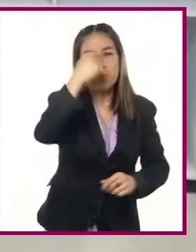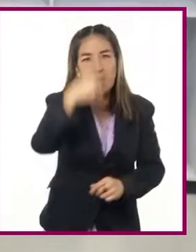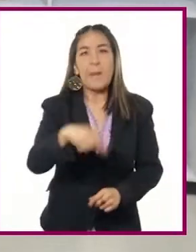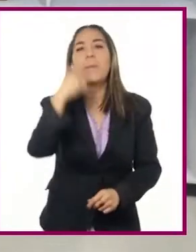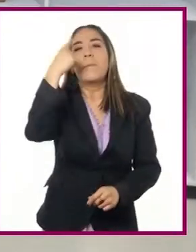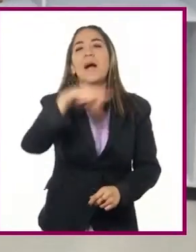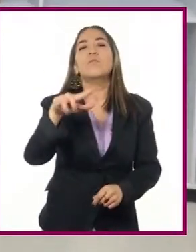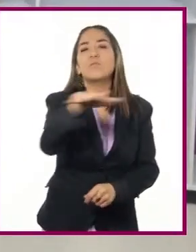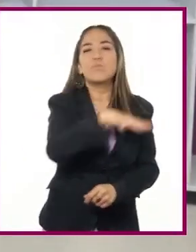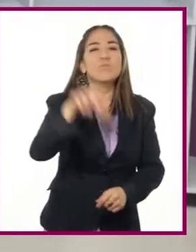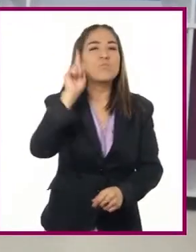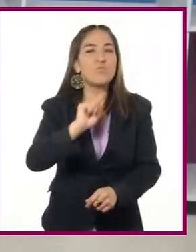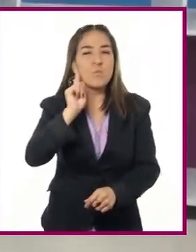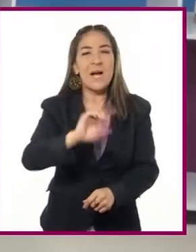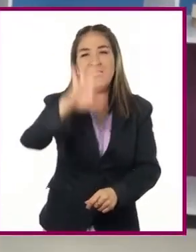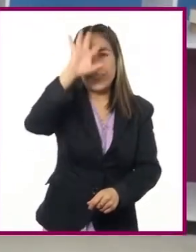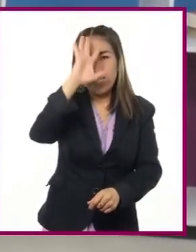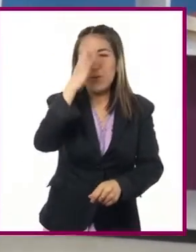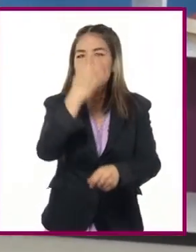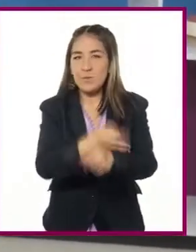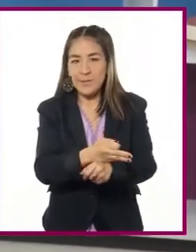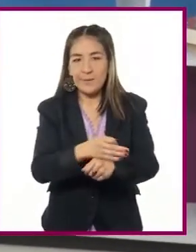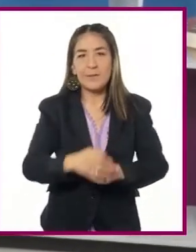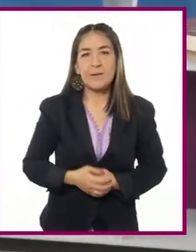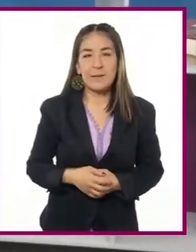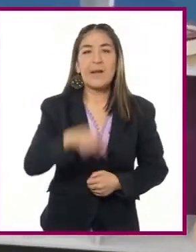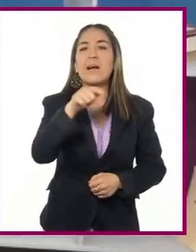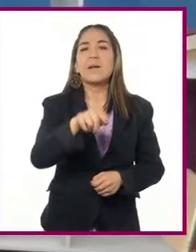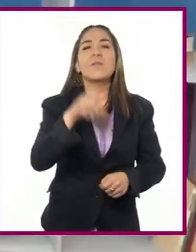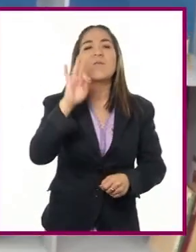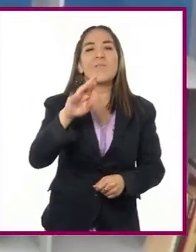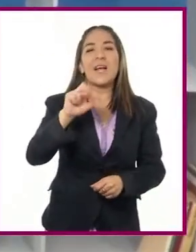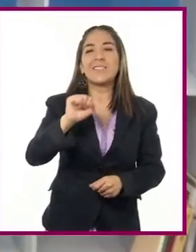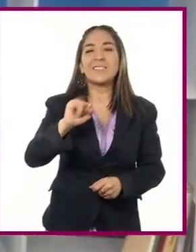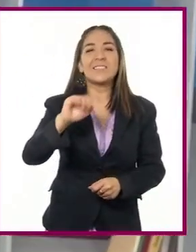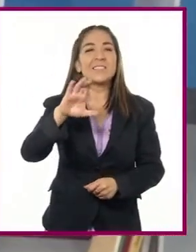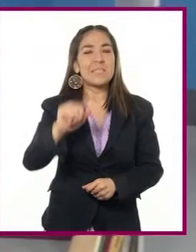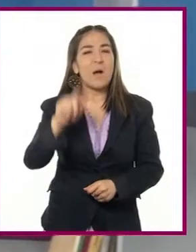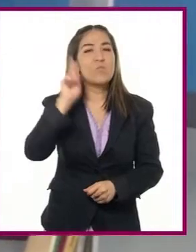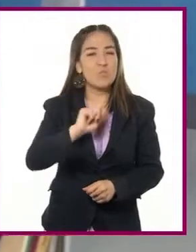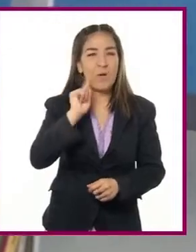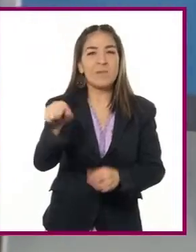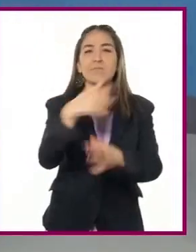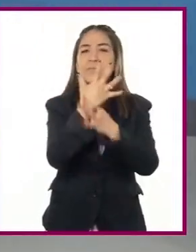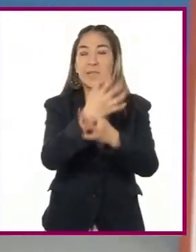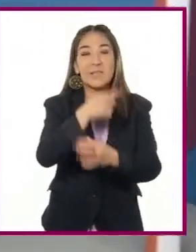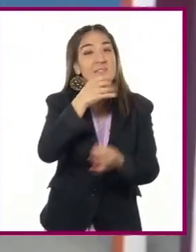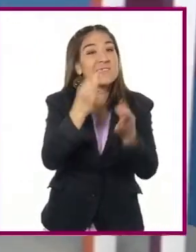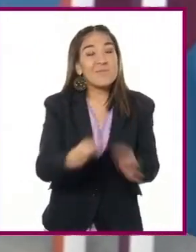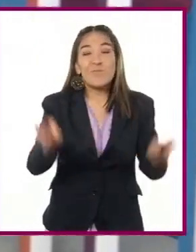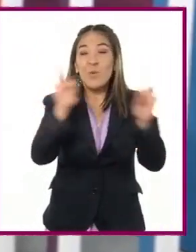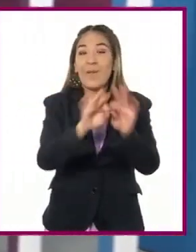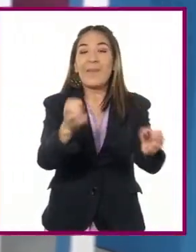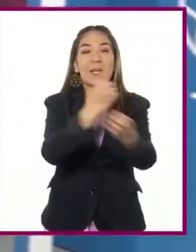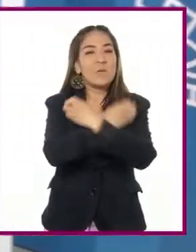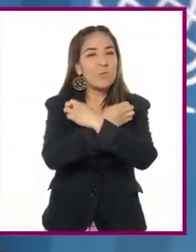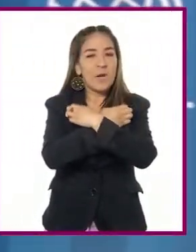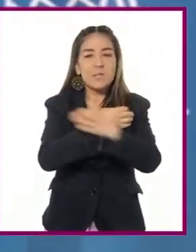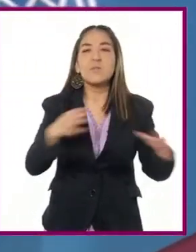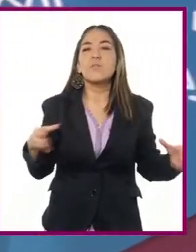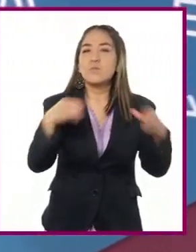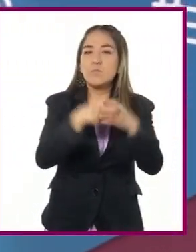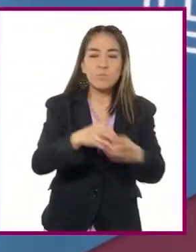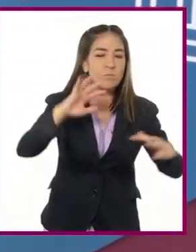De las opiniones vertidas, destacó la de Francisca Ascanio sobre la importancia de la educación mixta. Recordemos